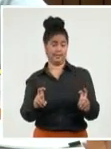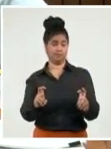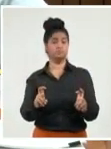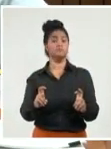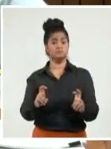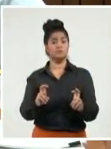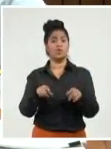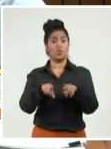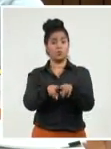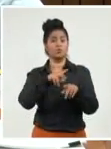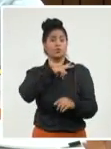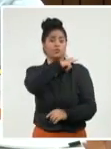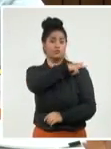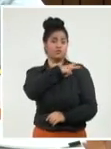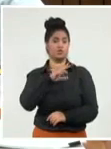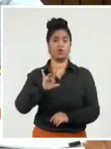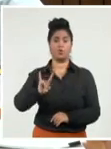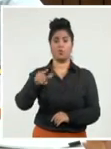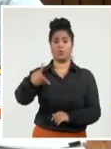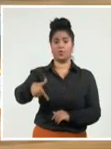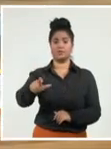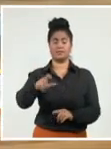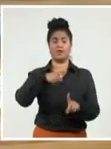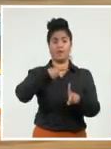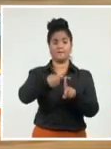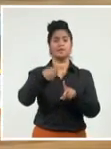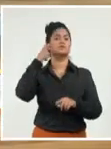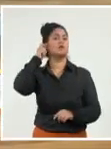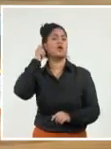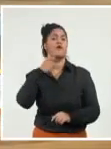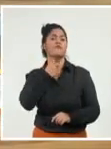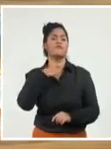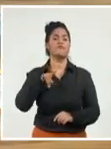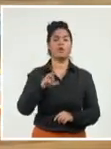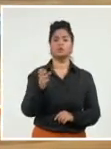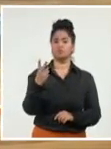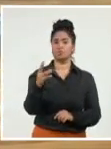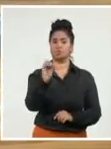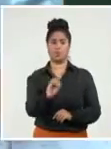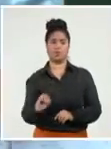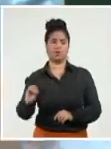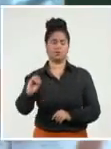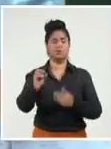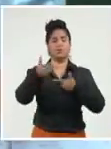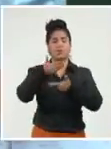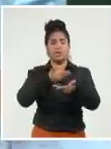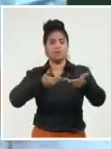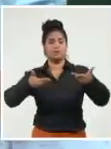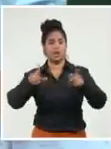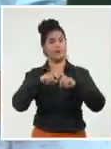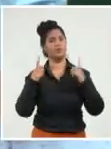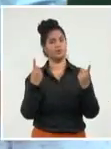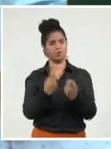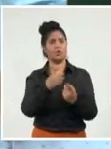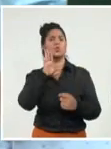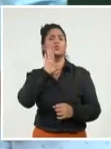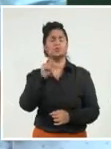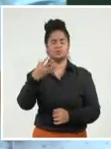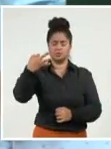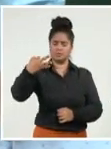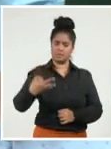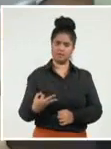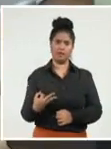de la UJC y del Secretariado Nacional de la FEU. Un intercambio donde unos y otros hablaron con total franqueza sobre los desafíos